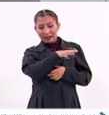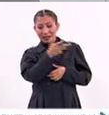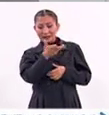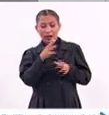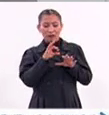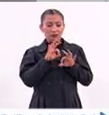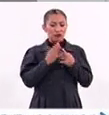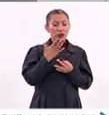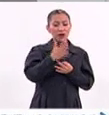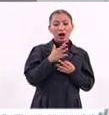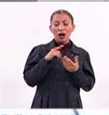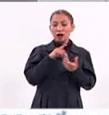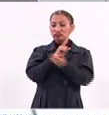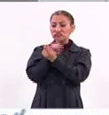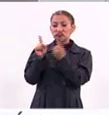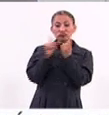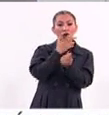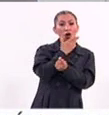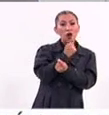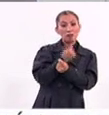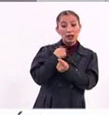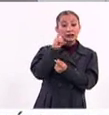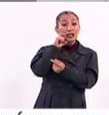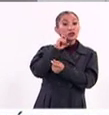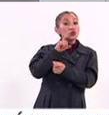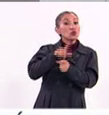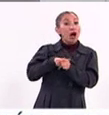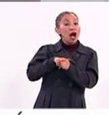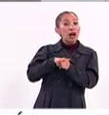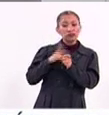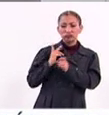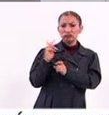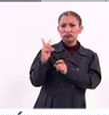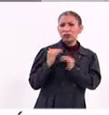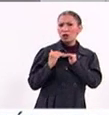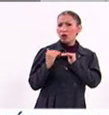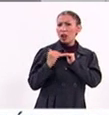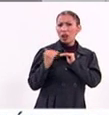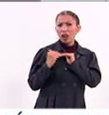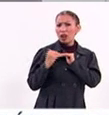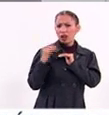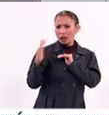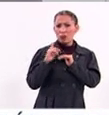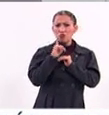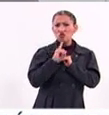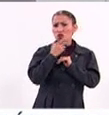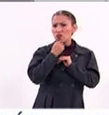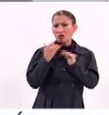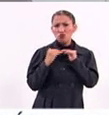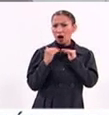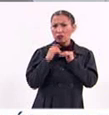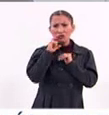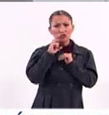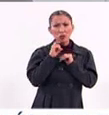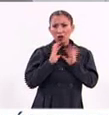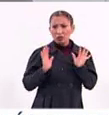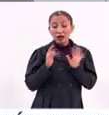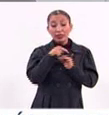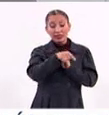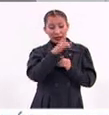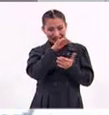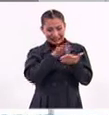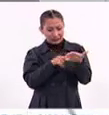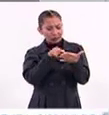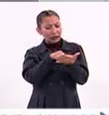esta manera de relacionarse con los hombres sexualmente de tú a tú. Y entonces eso es muy interesante y él dice de este texto,